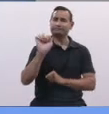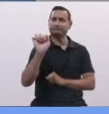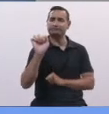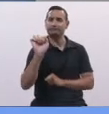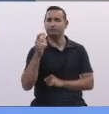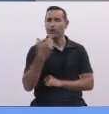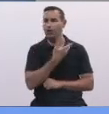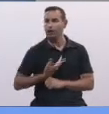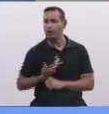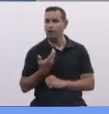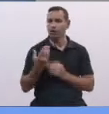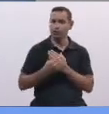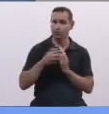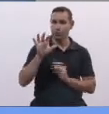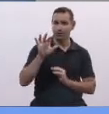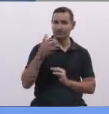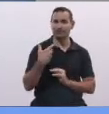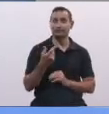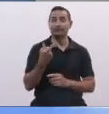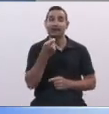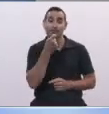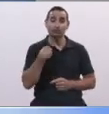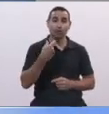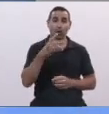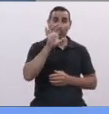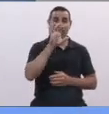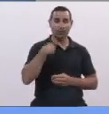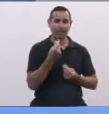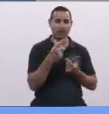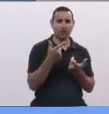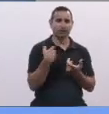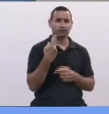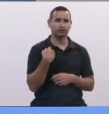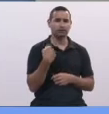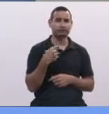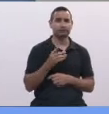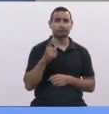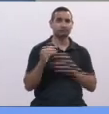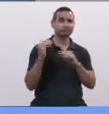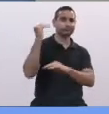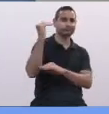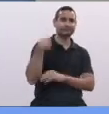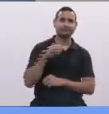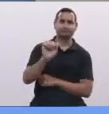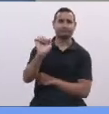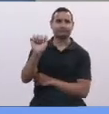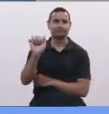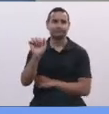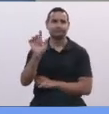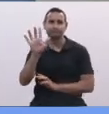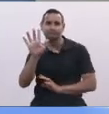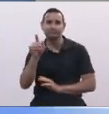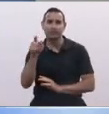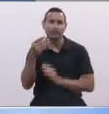algún gobernador. Cuando estamos administrando una provincia y nos falta recurso, miramos para arriba. Golpear